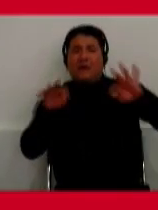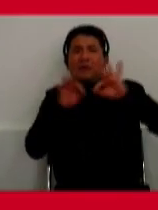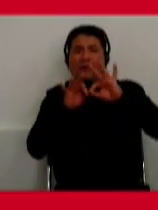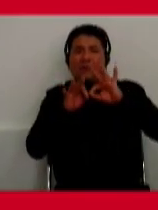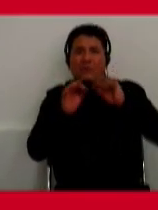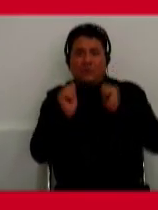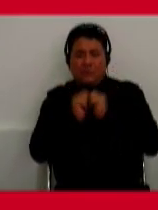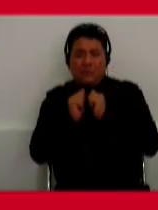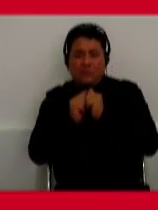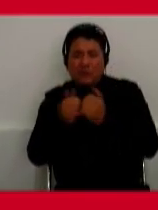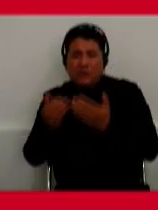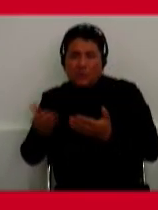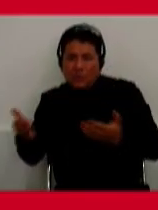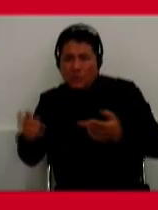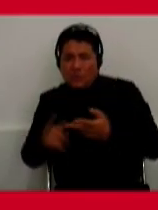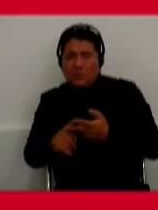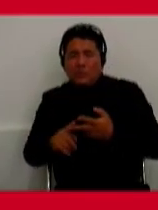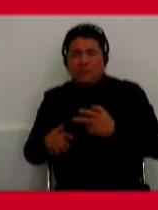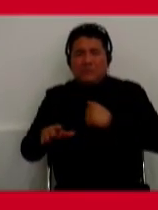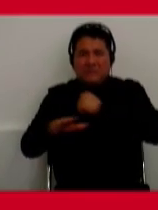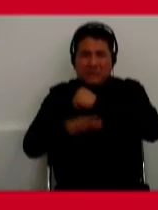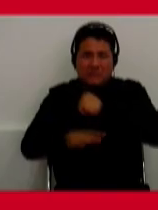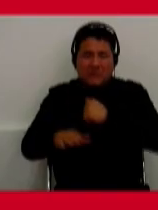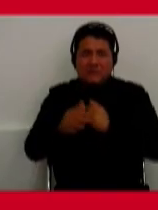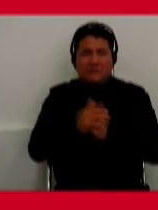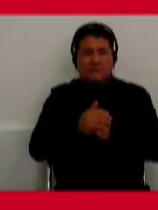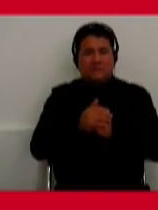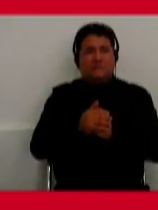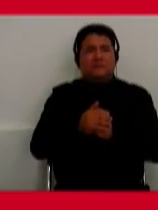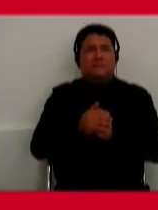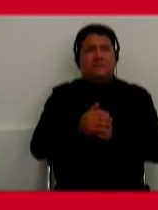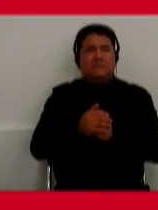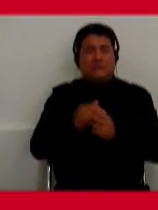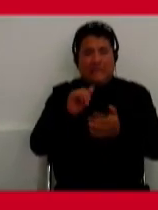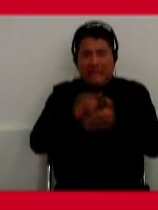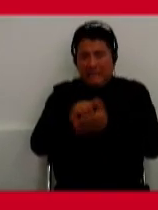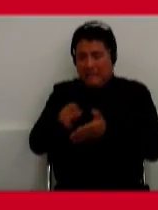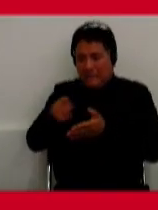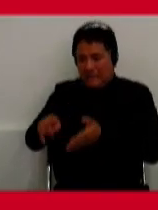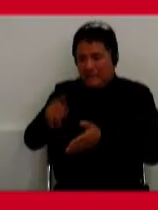yacimiento, ¿no? Es básicamente con esta producción mina cómo hemos obtenido